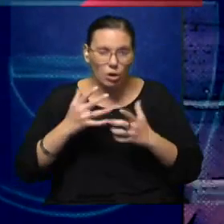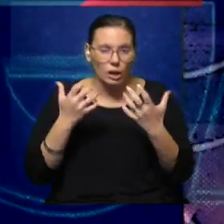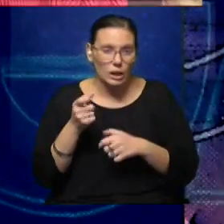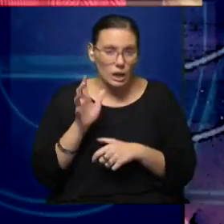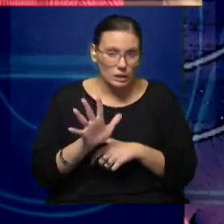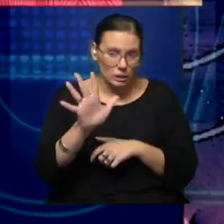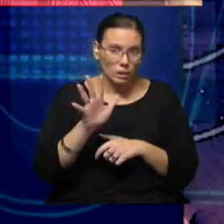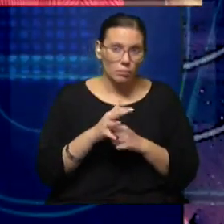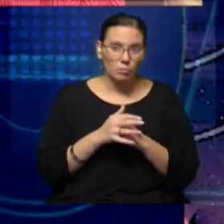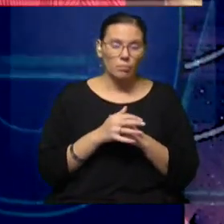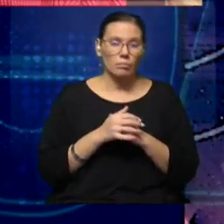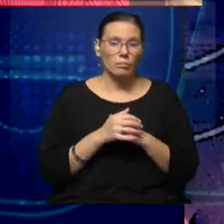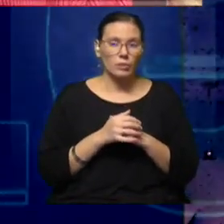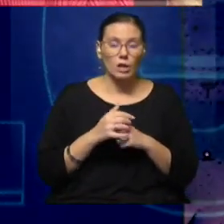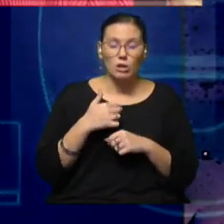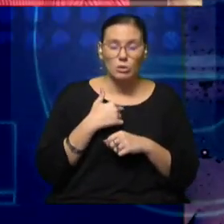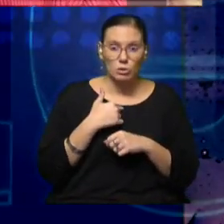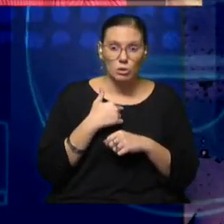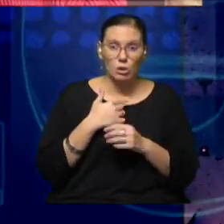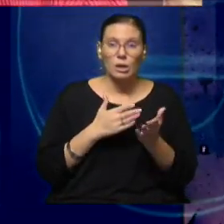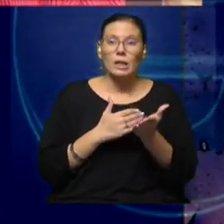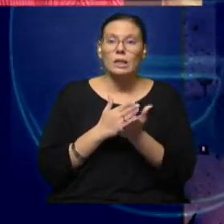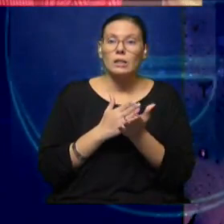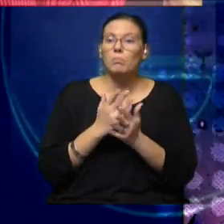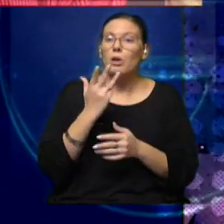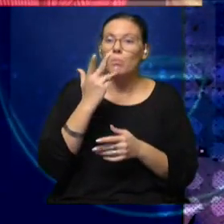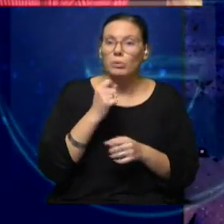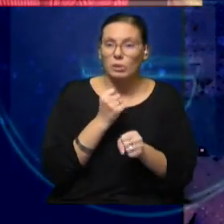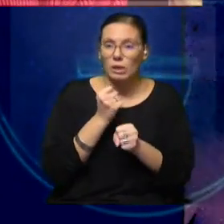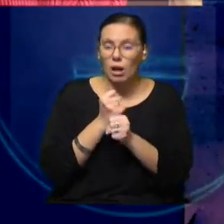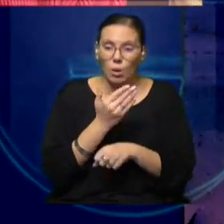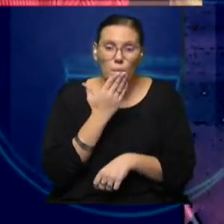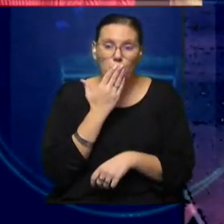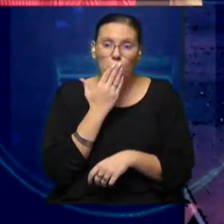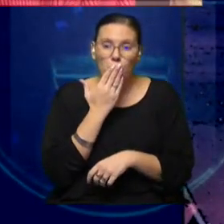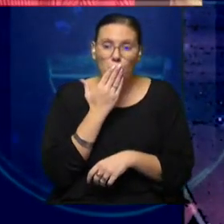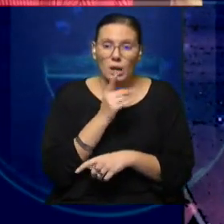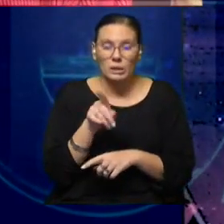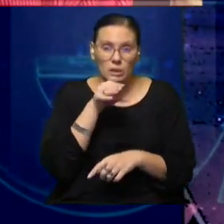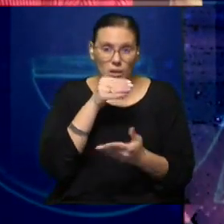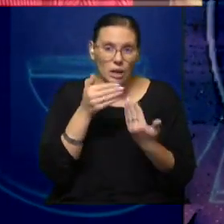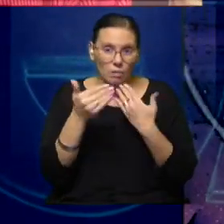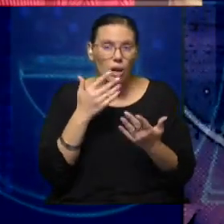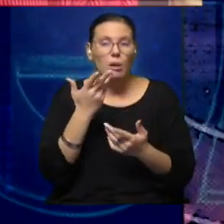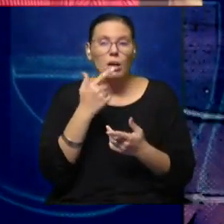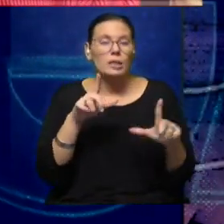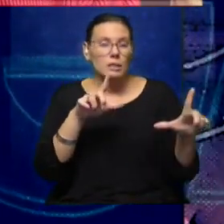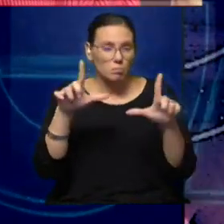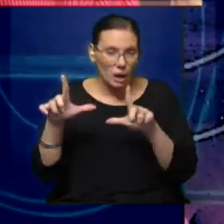Claro. Yo personalmente siempre me han gustado mucho los trabajos mudos porque la imagen me gusta mucho y me gusta que los